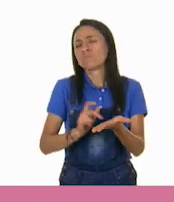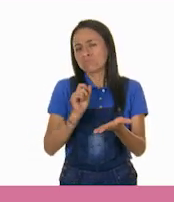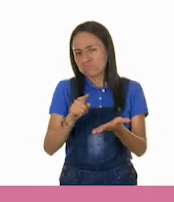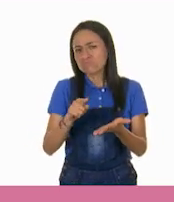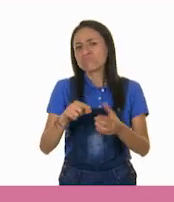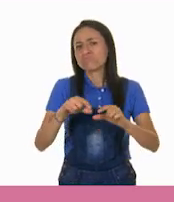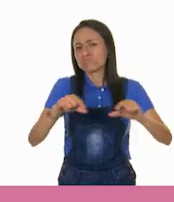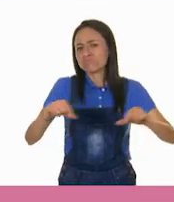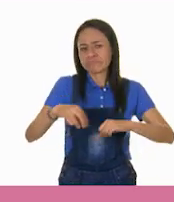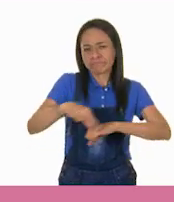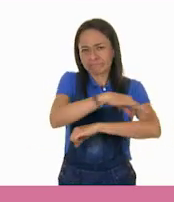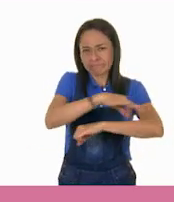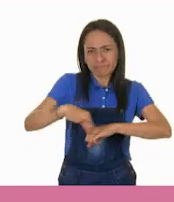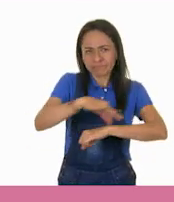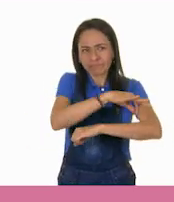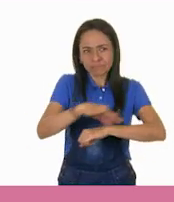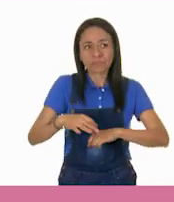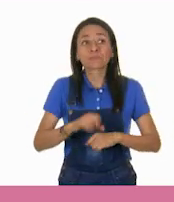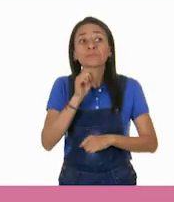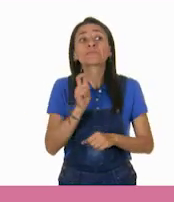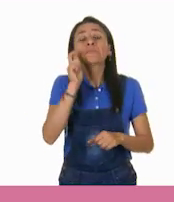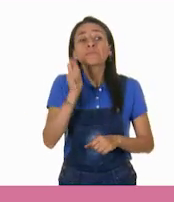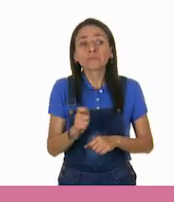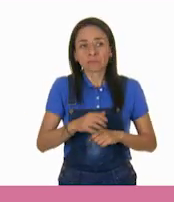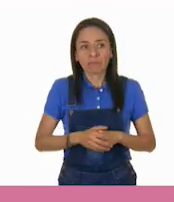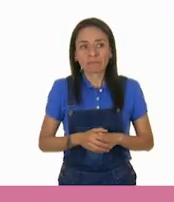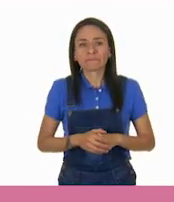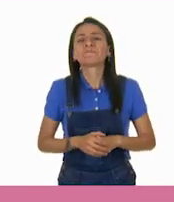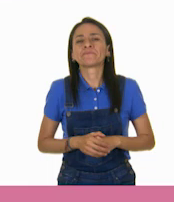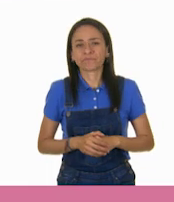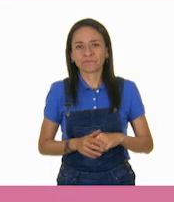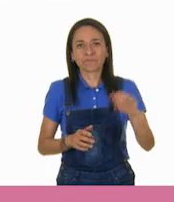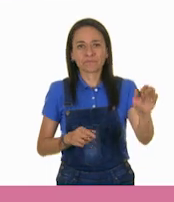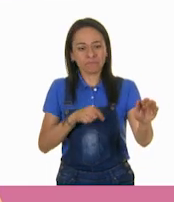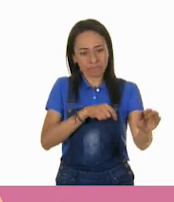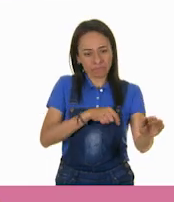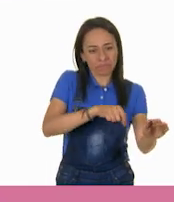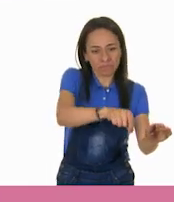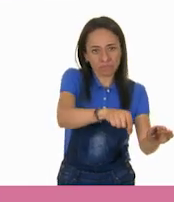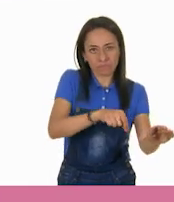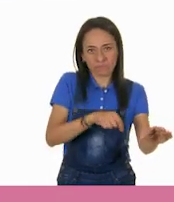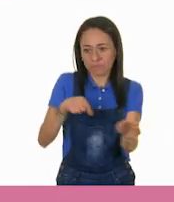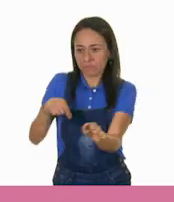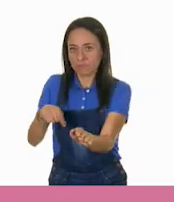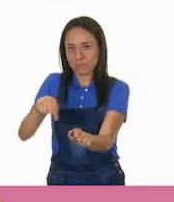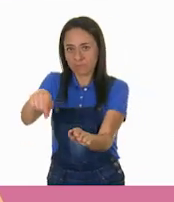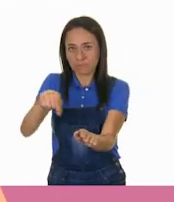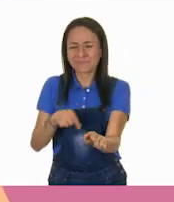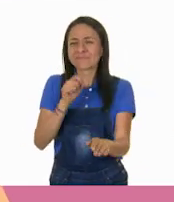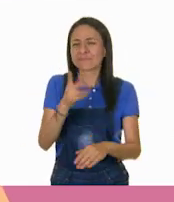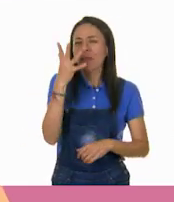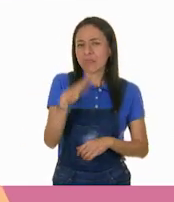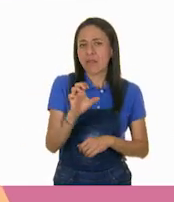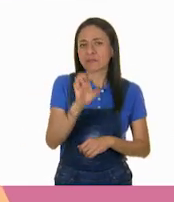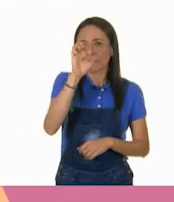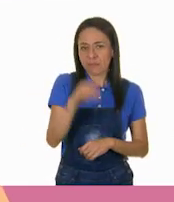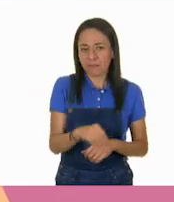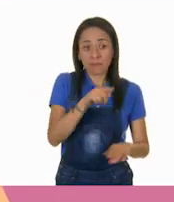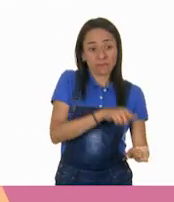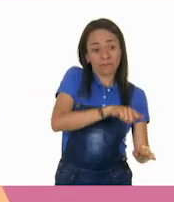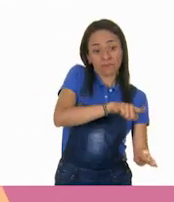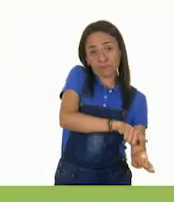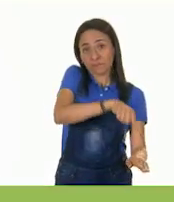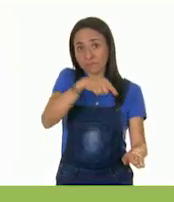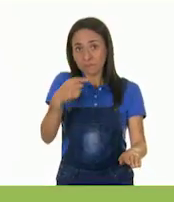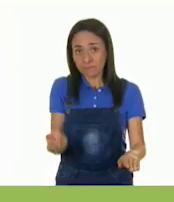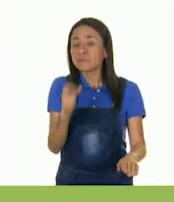10 centímetros de largo partiendo de abajo hacia arriba repite el paso anterior del otro lado